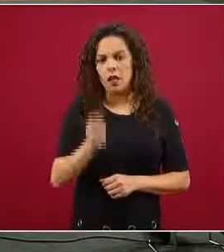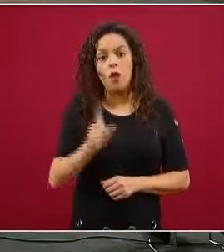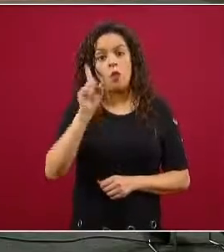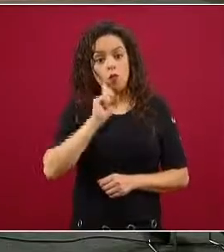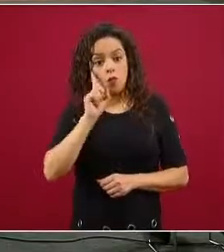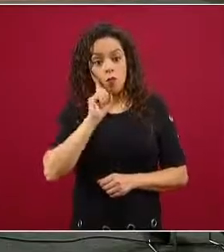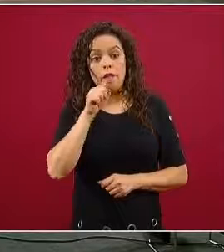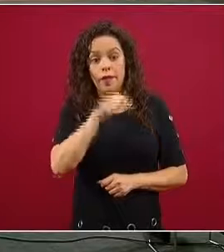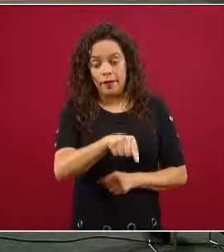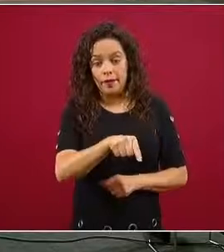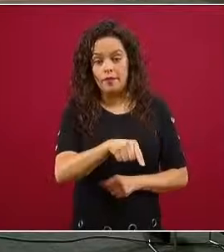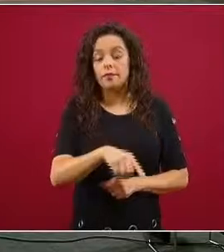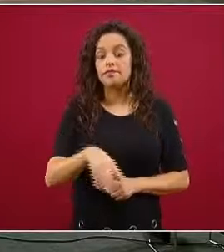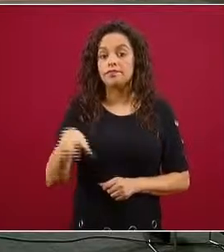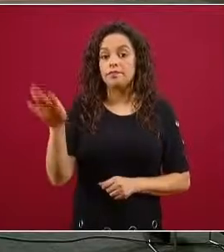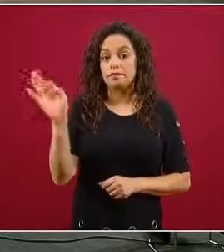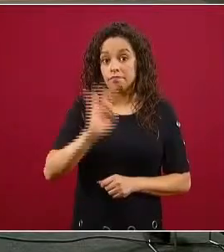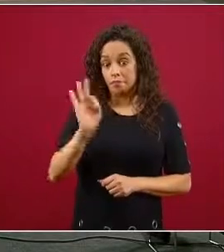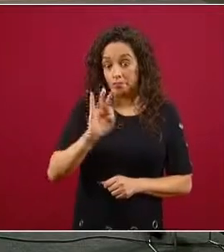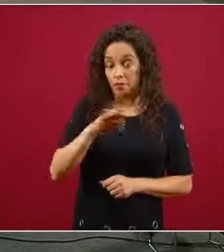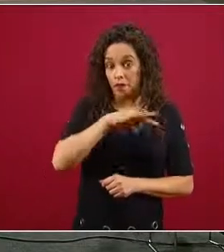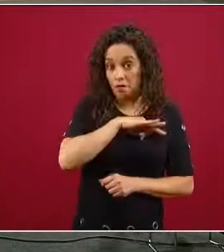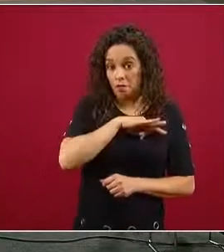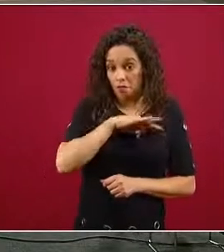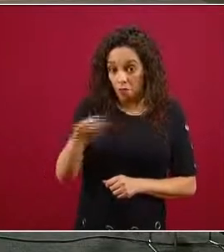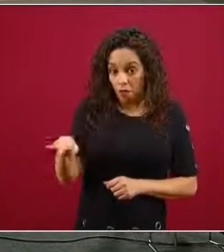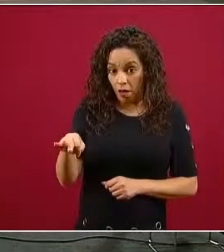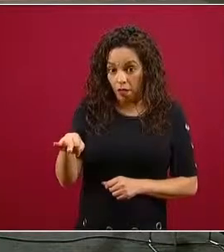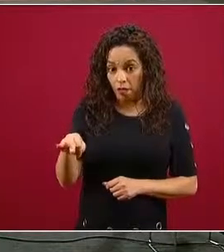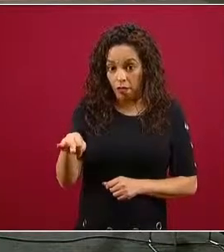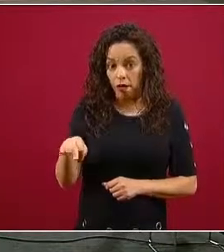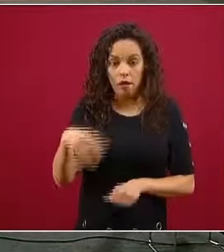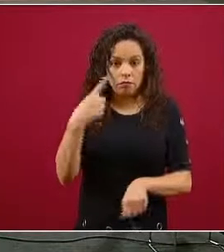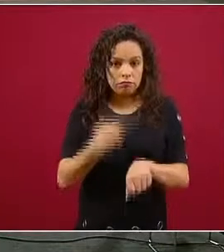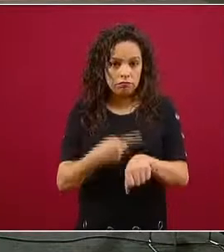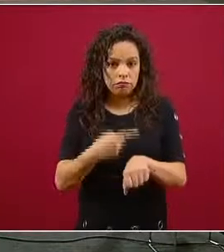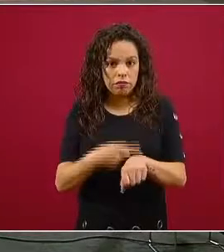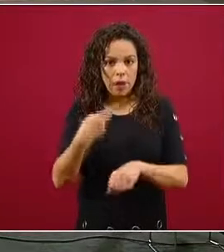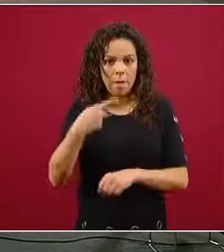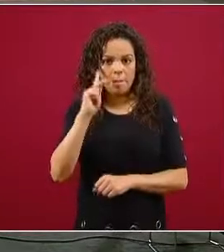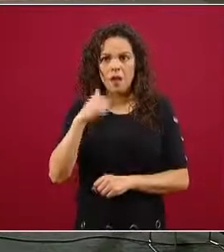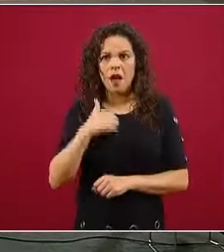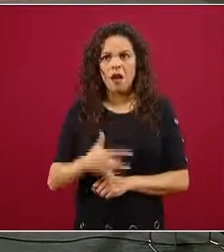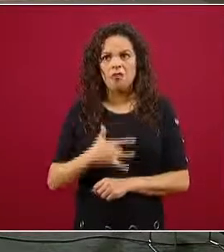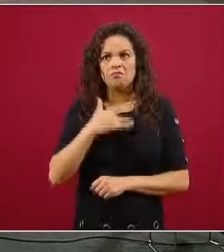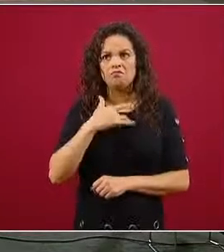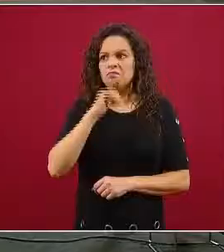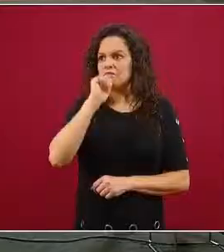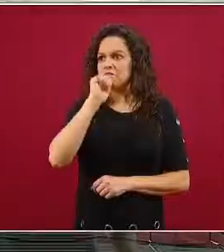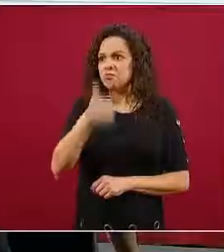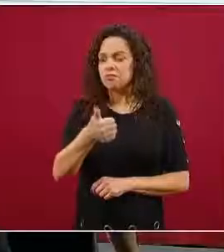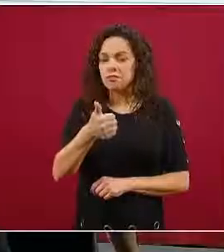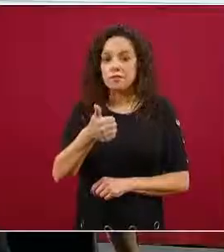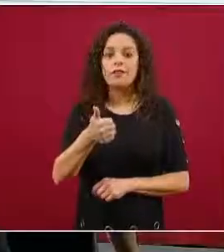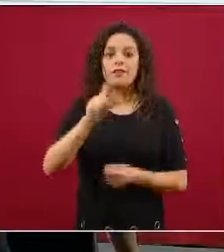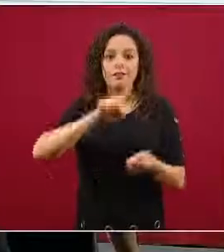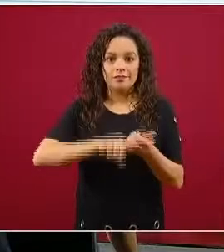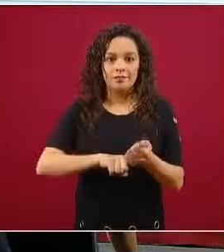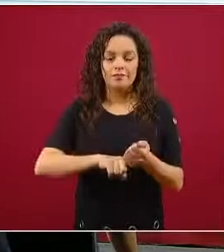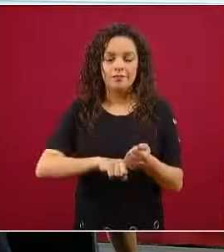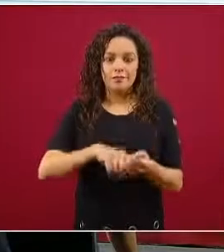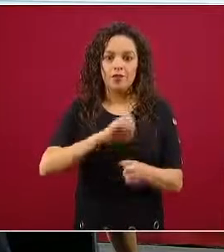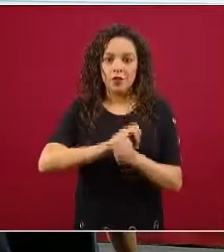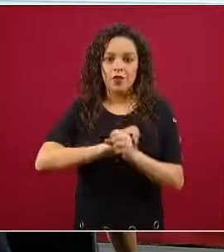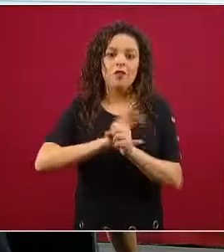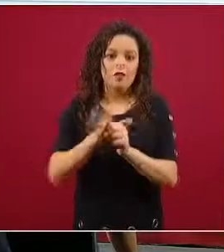posibilidades de cursar una enfermedad asintomática por COVID-19 o incluso puede haber